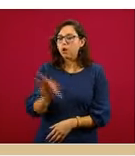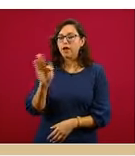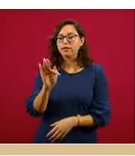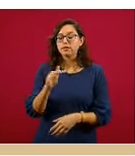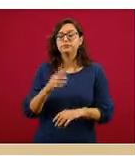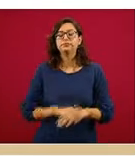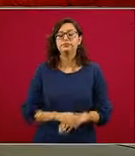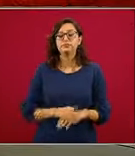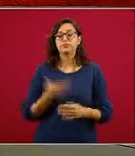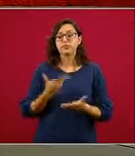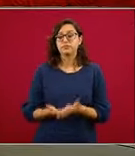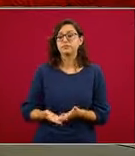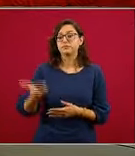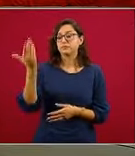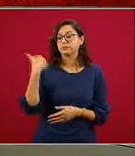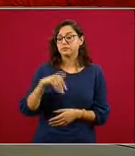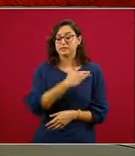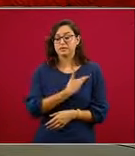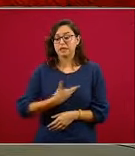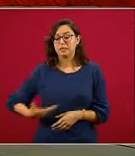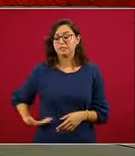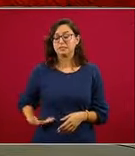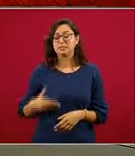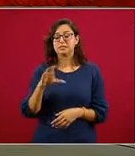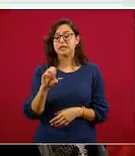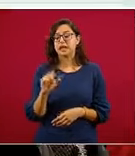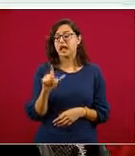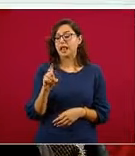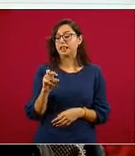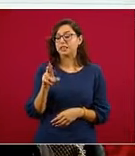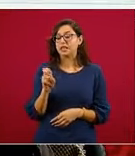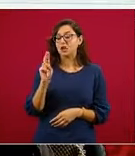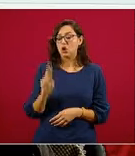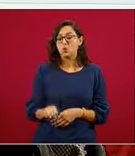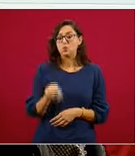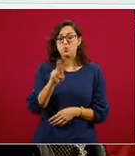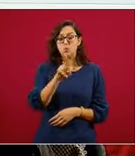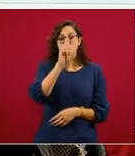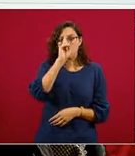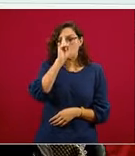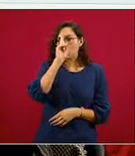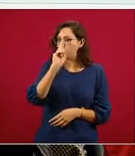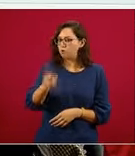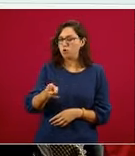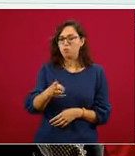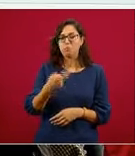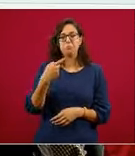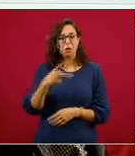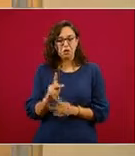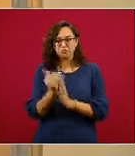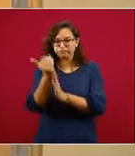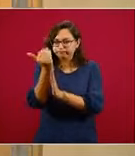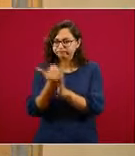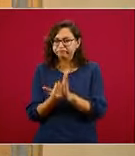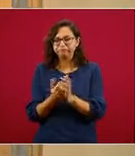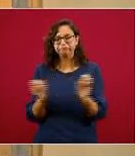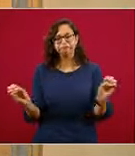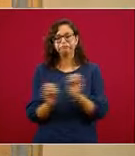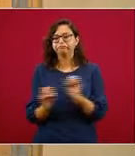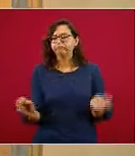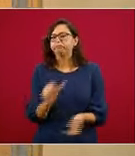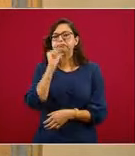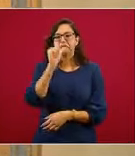presidente Calderón prohibió la pseudoefedrina durante su mandato y esto no ha reducido en absoluto la síntesis de